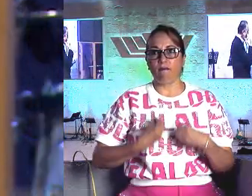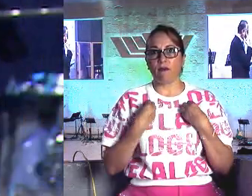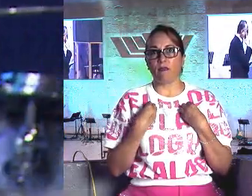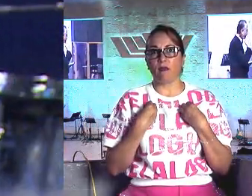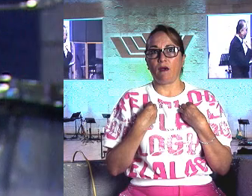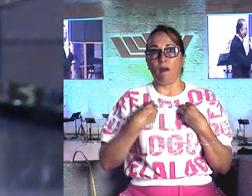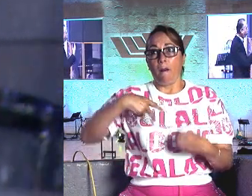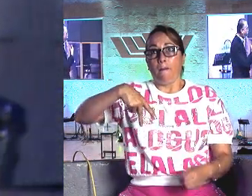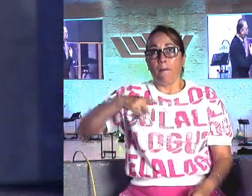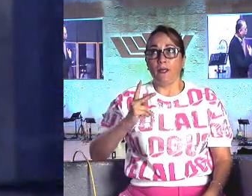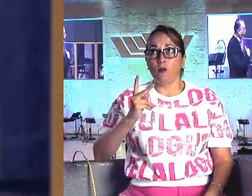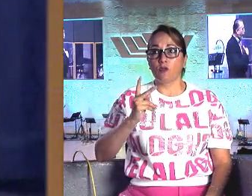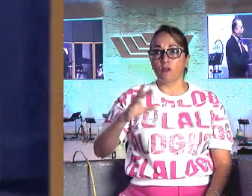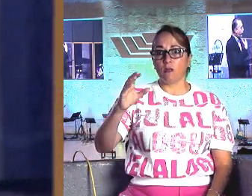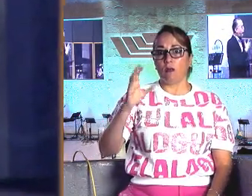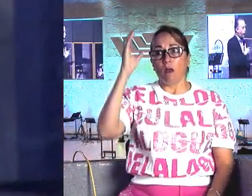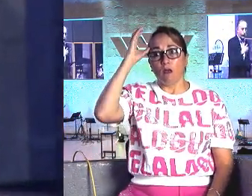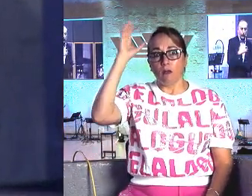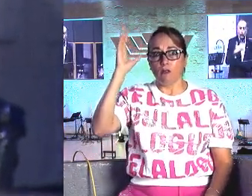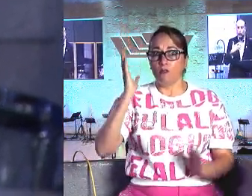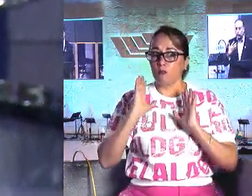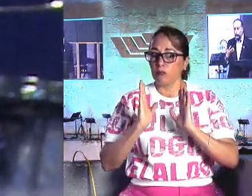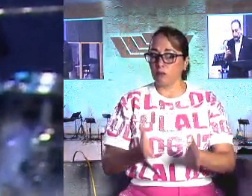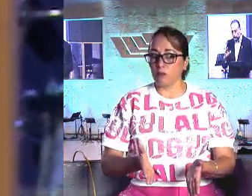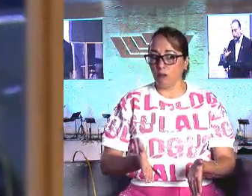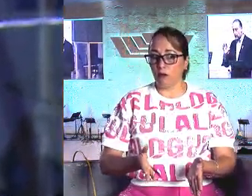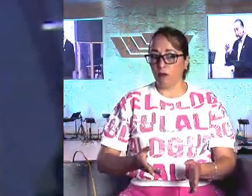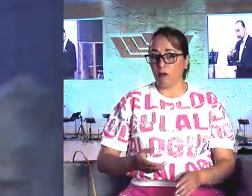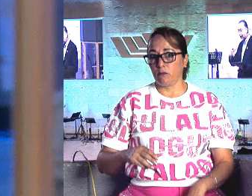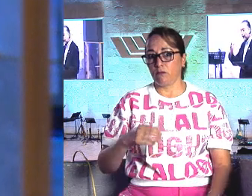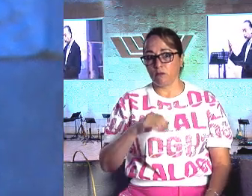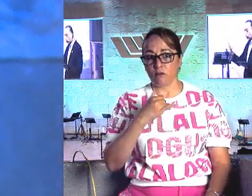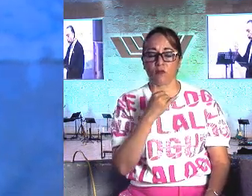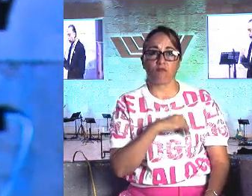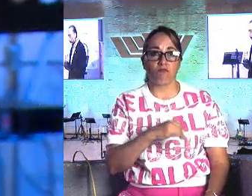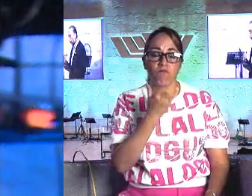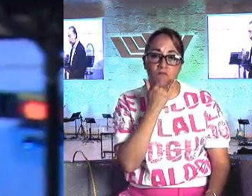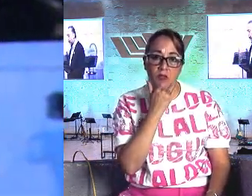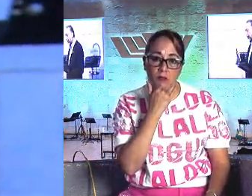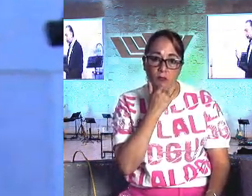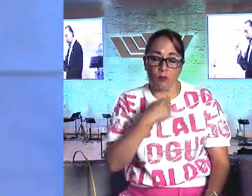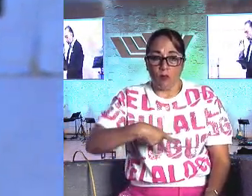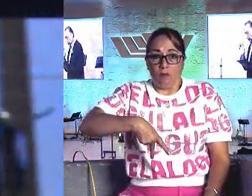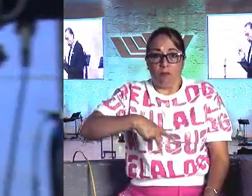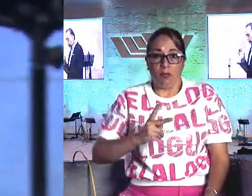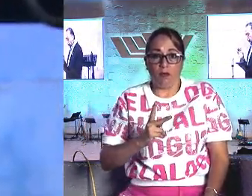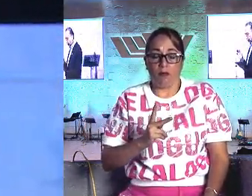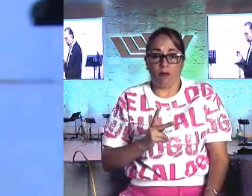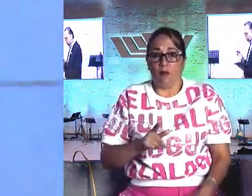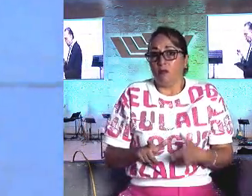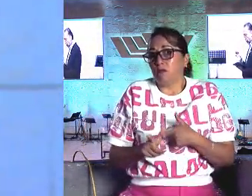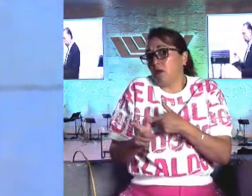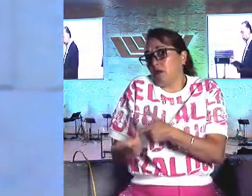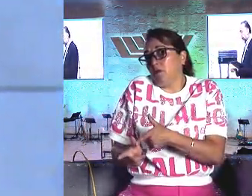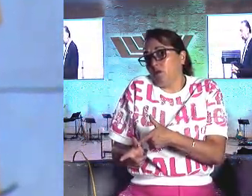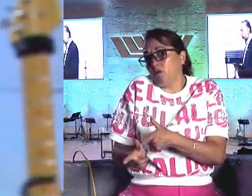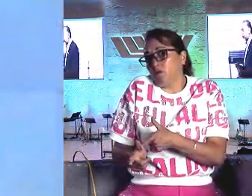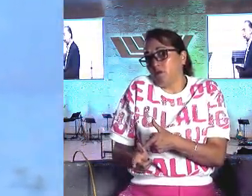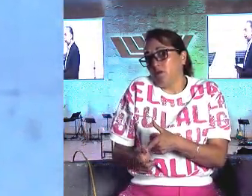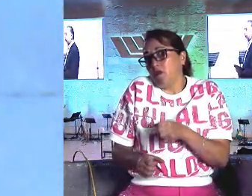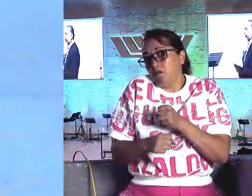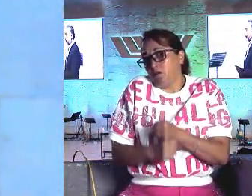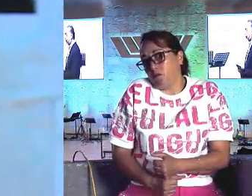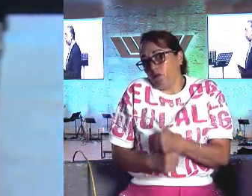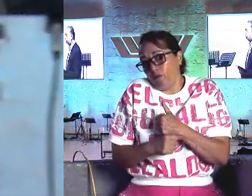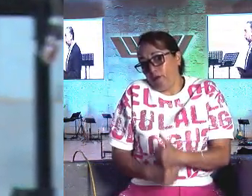pero si Cristo ya nos perdonó, entonces ¿por qué seguimos sufriendo? Si ya quitó de nosotros el pecado. Bueno, ahora vamos a ver